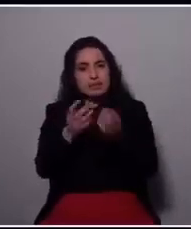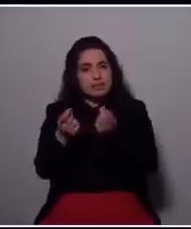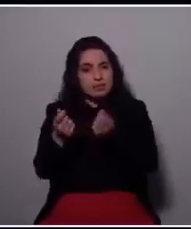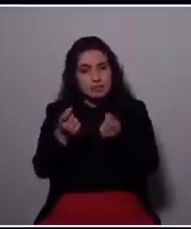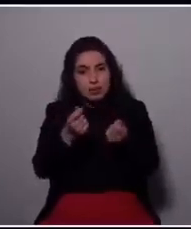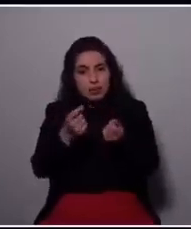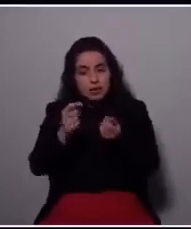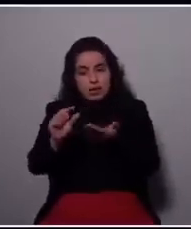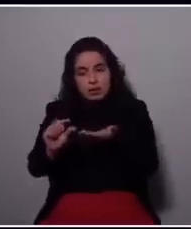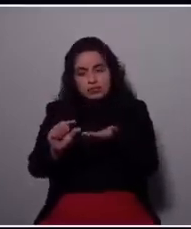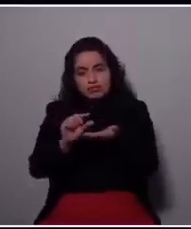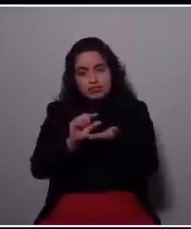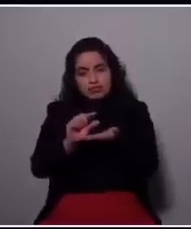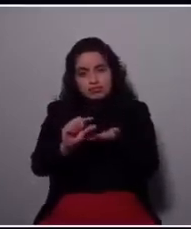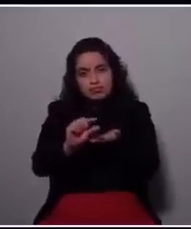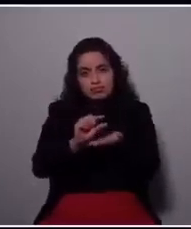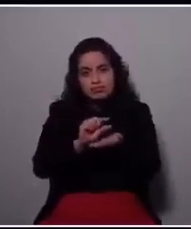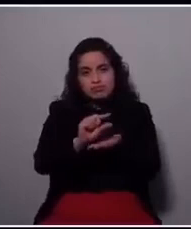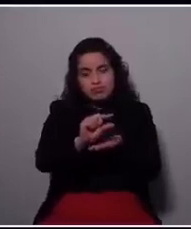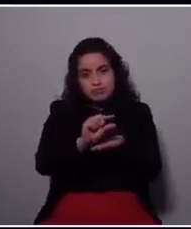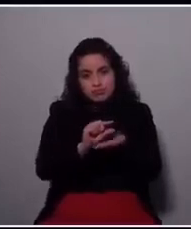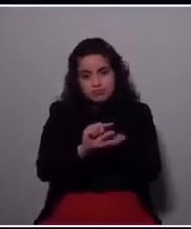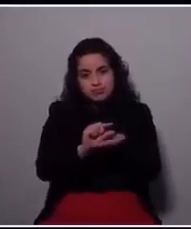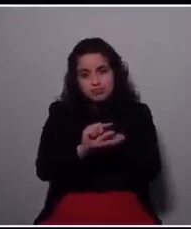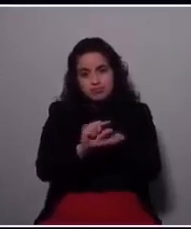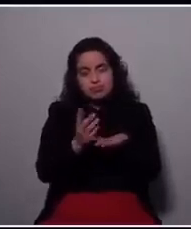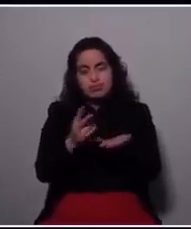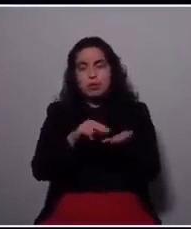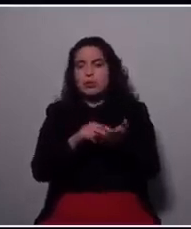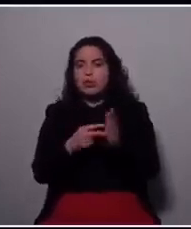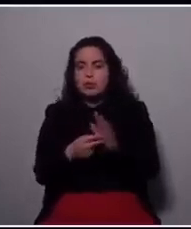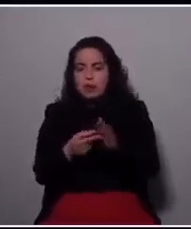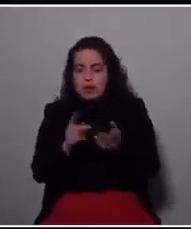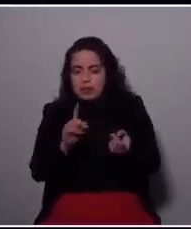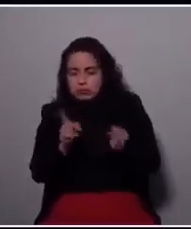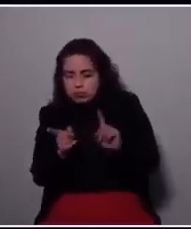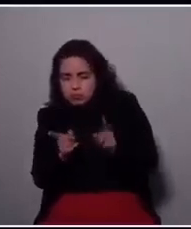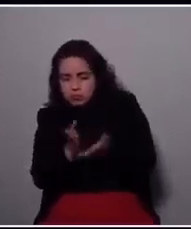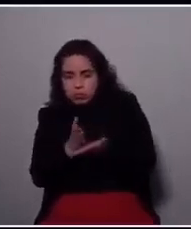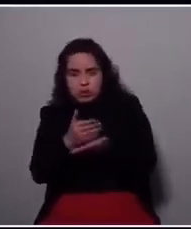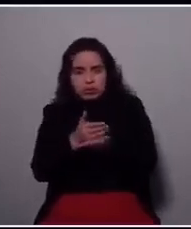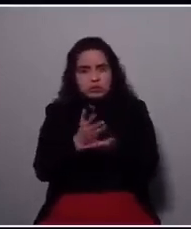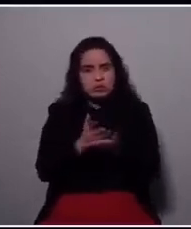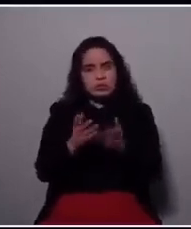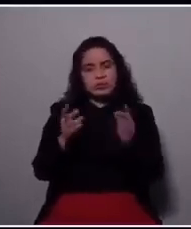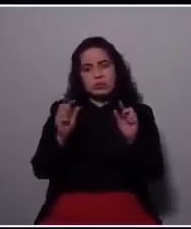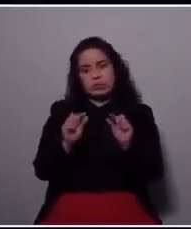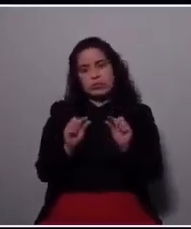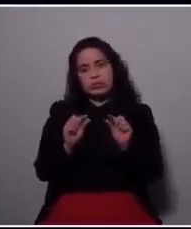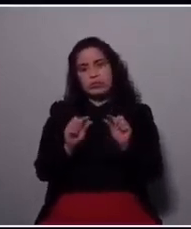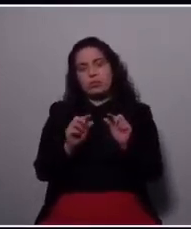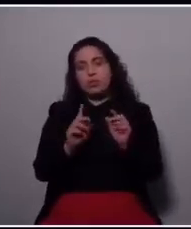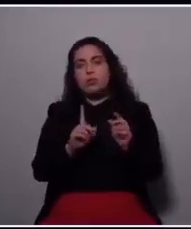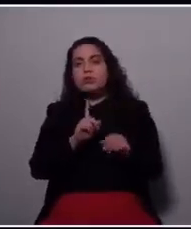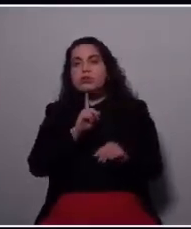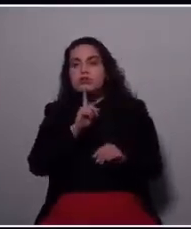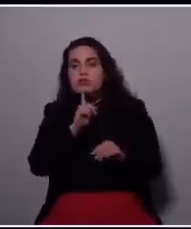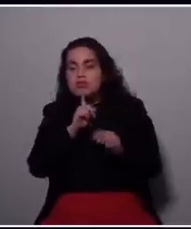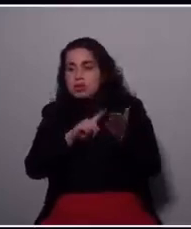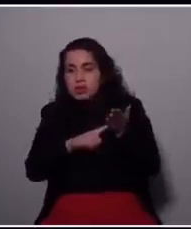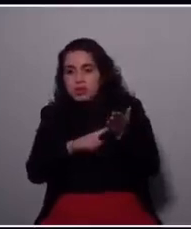país lejos de los centros del poder, con enormes problemas logísticos, con escaso desarrollo tecnológico, con capital